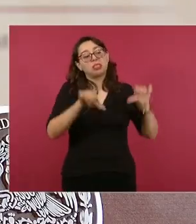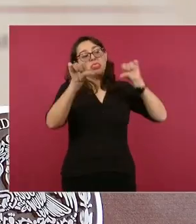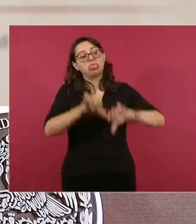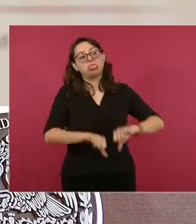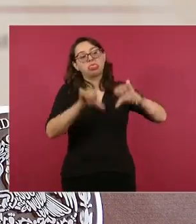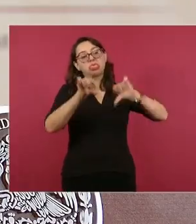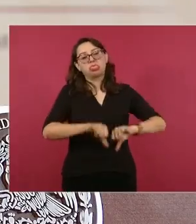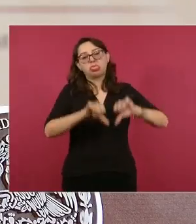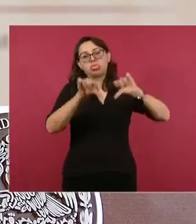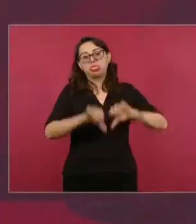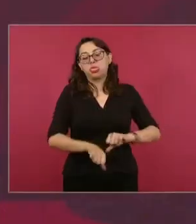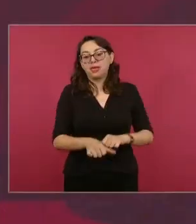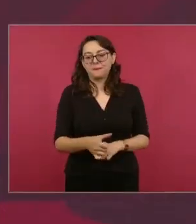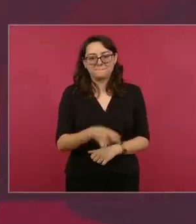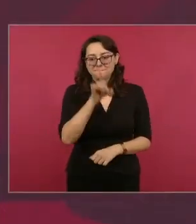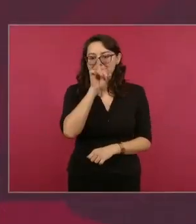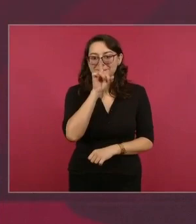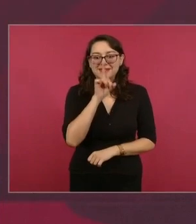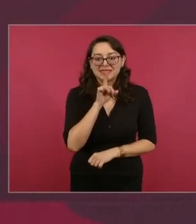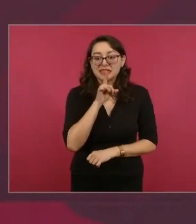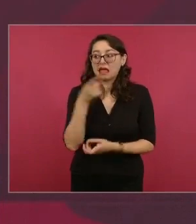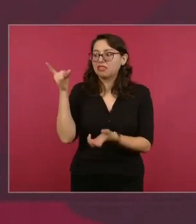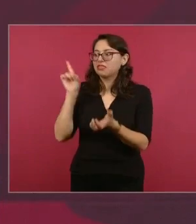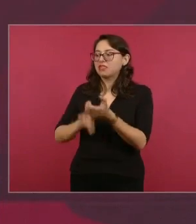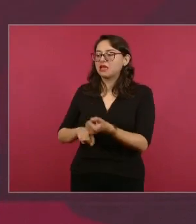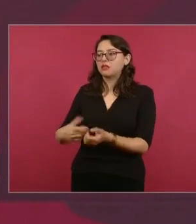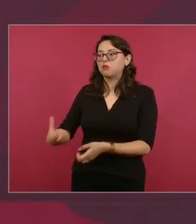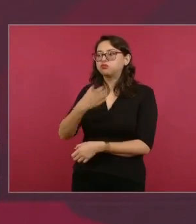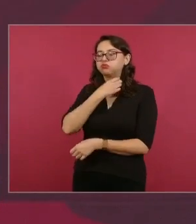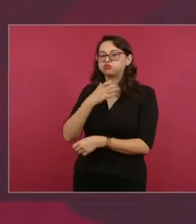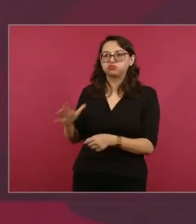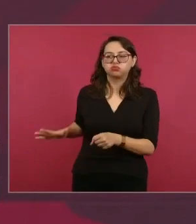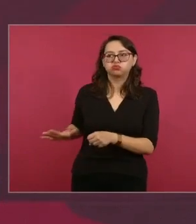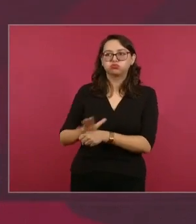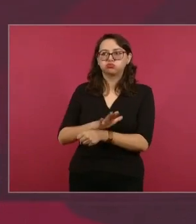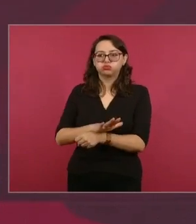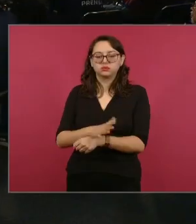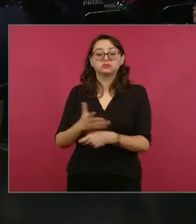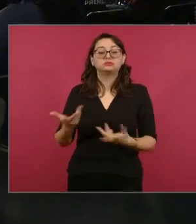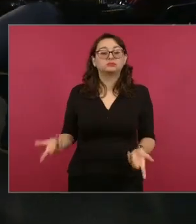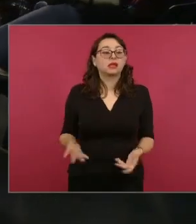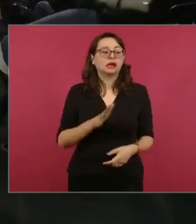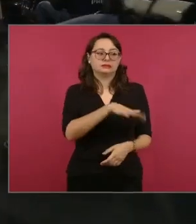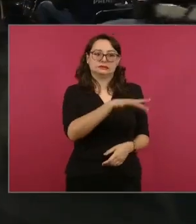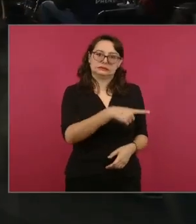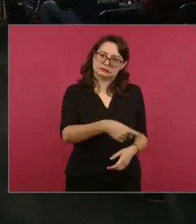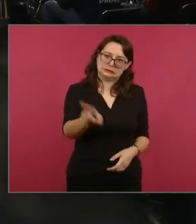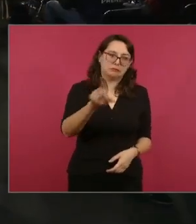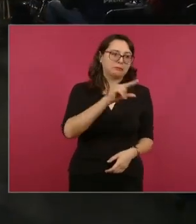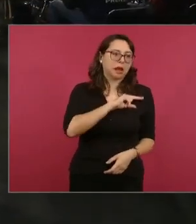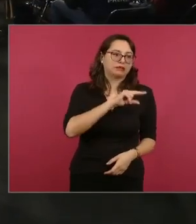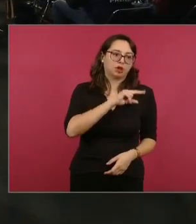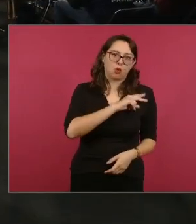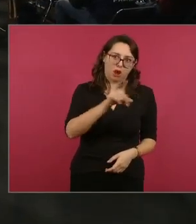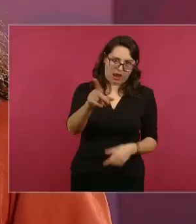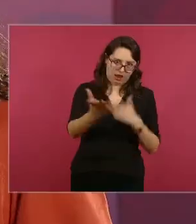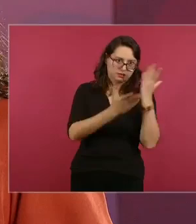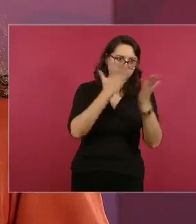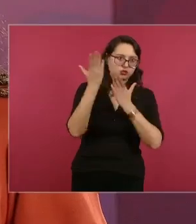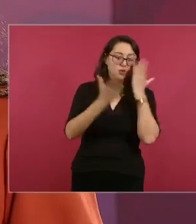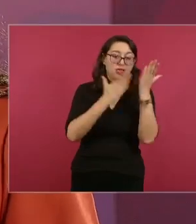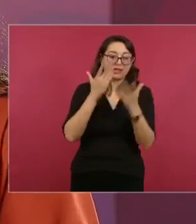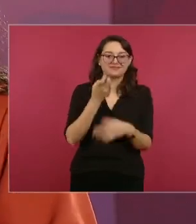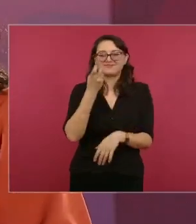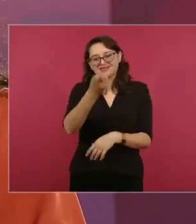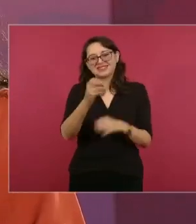los médicos y las médicas especialistas necesarias para un sistema de salud robusto. Por eso